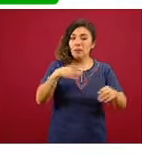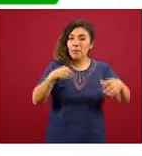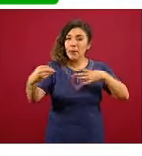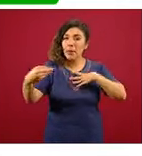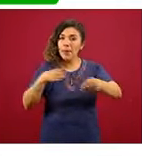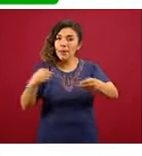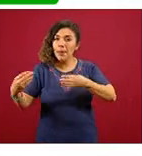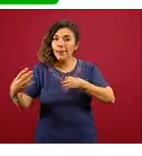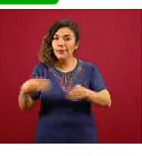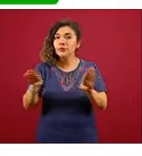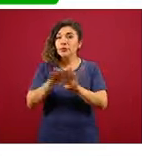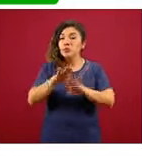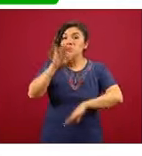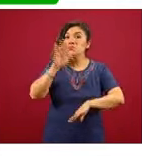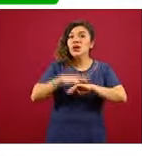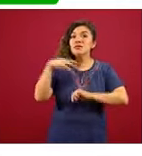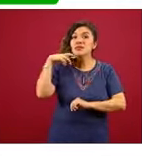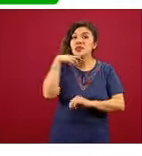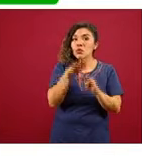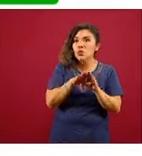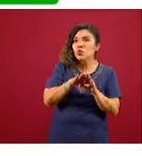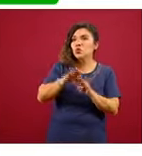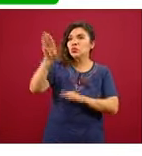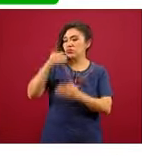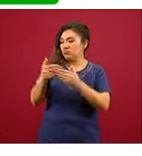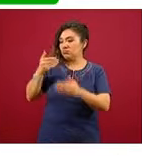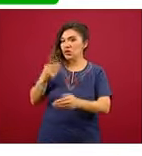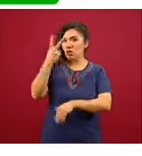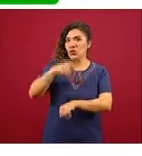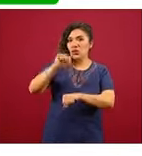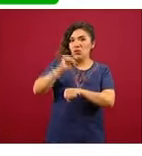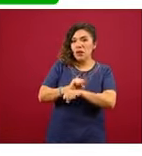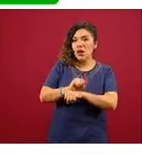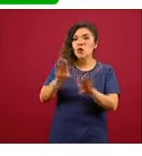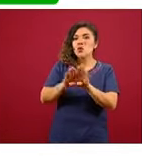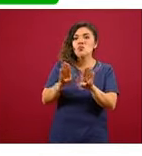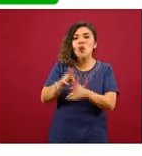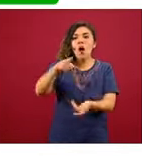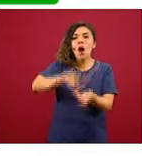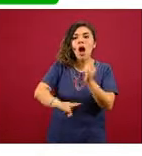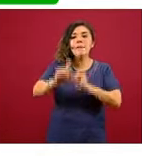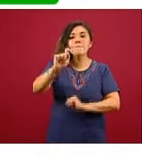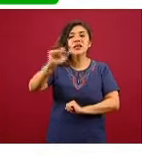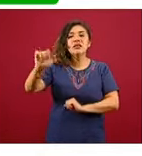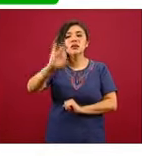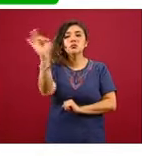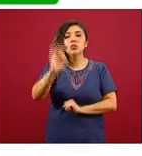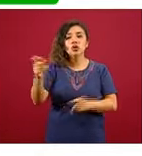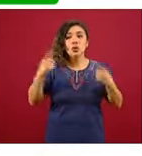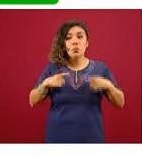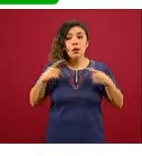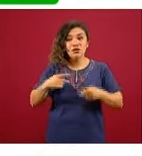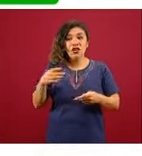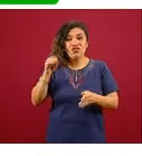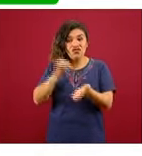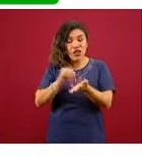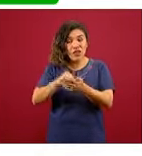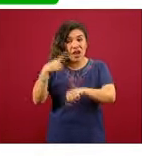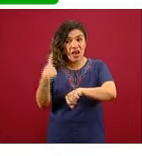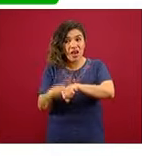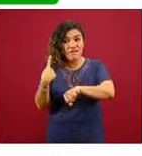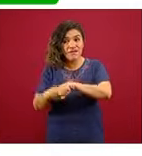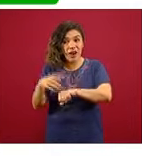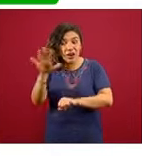a estas pendientes de mayor velocidad de las últimas semanas, como el 26% de los casos activos, también un poquito más de una cuarta parte